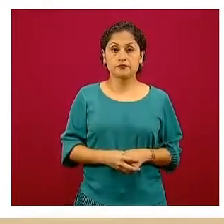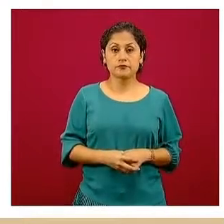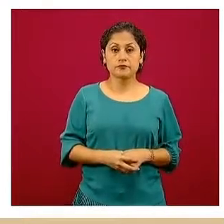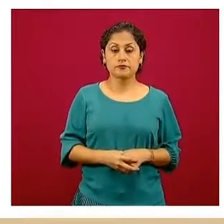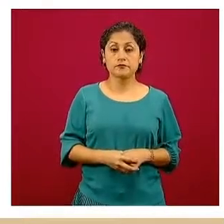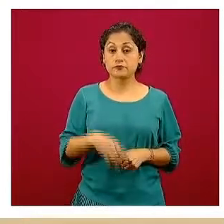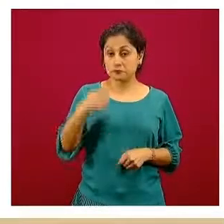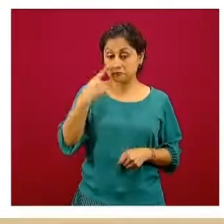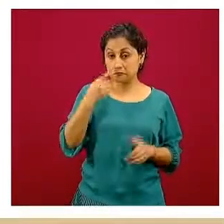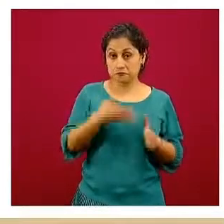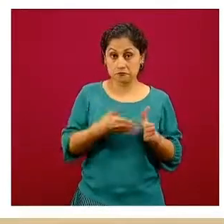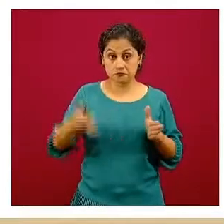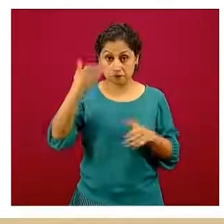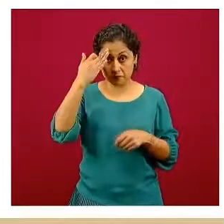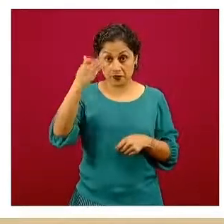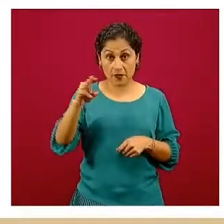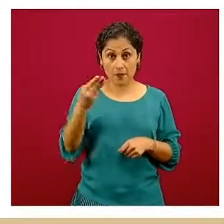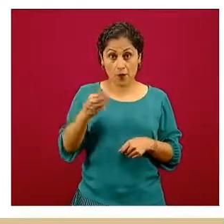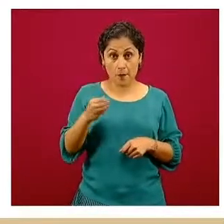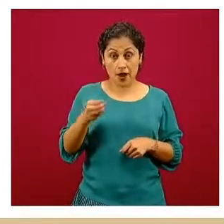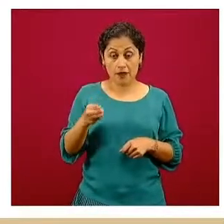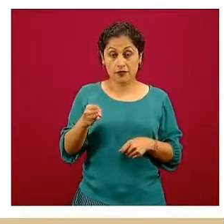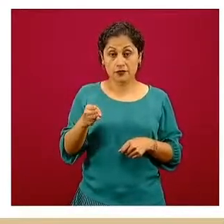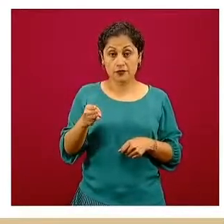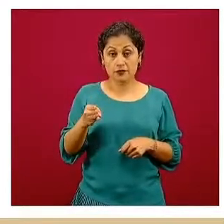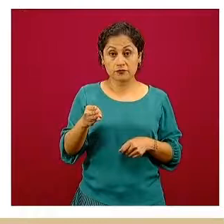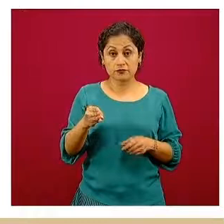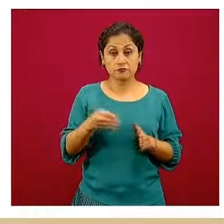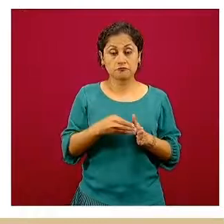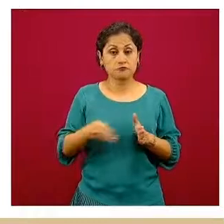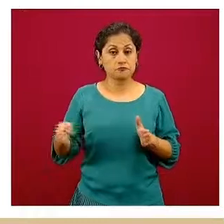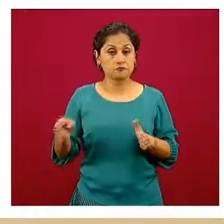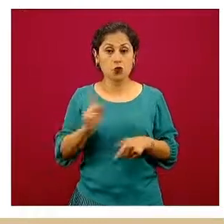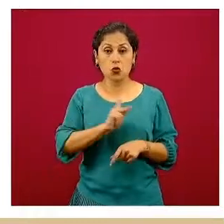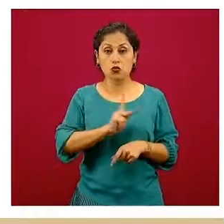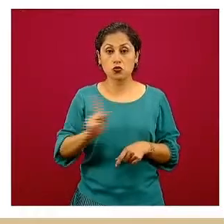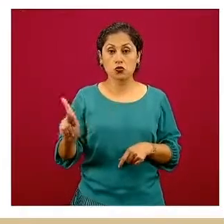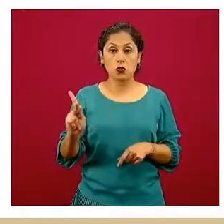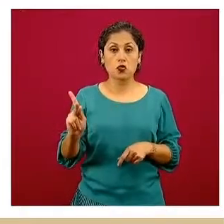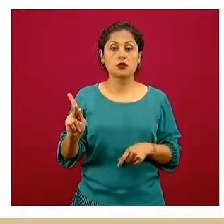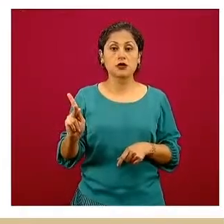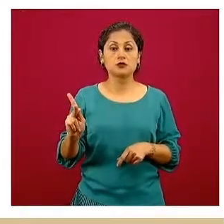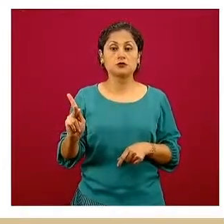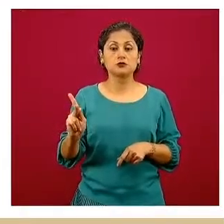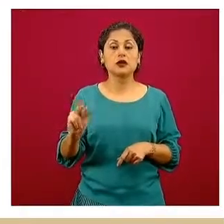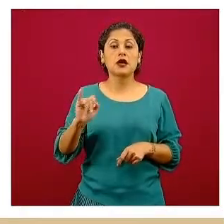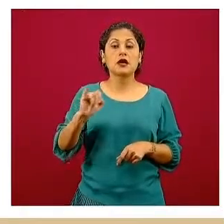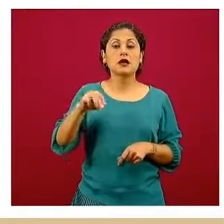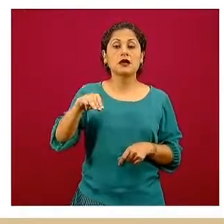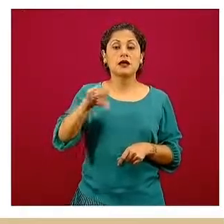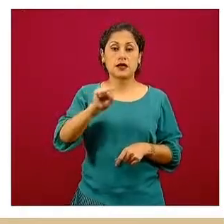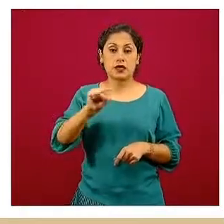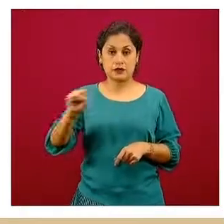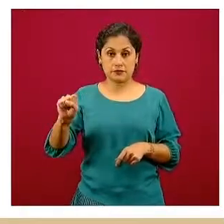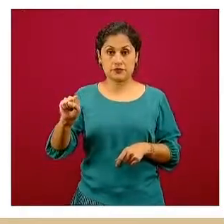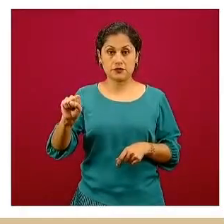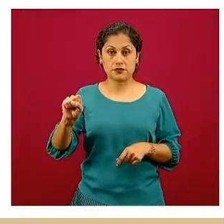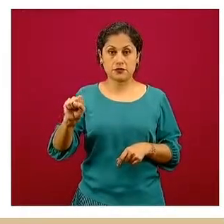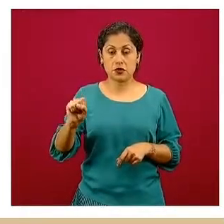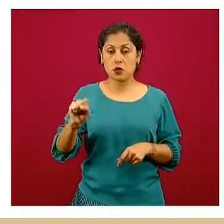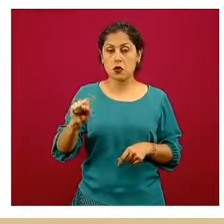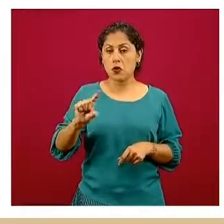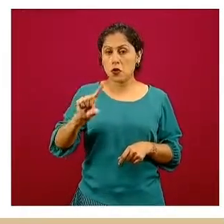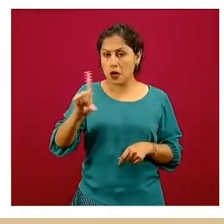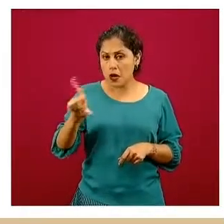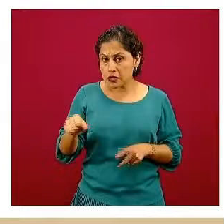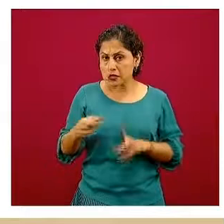este grupo del mes de mayo, son prácticamente todas del Instituto Mexicano del Seguro Social, y ya de manera más reciente,